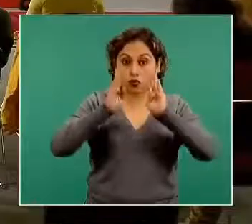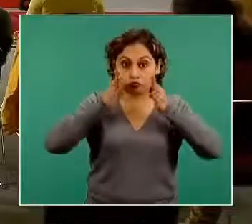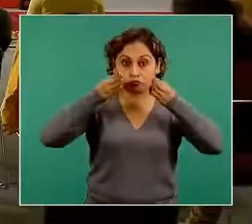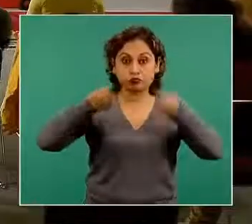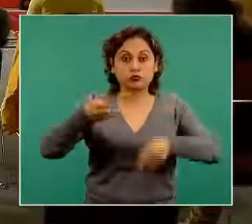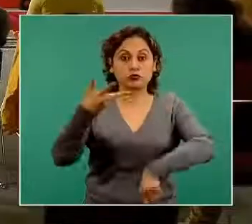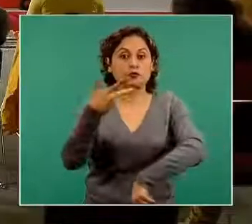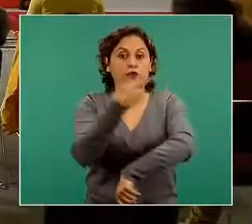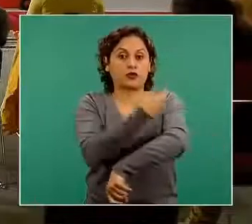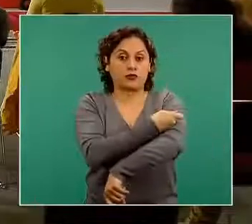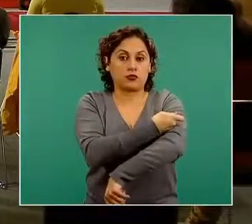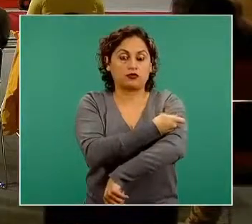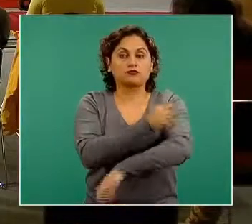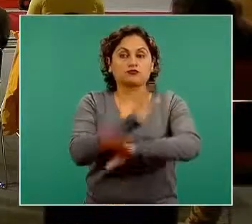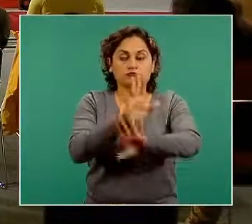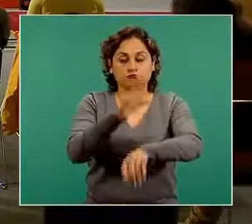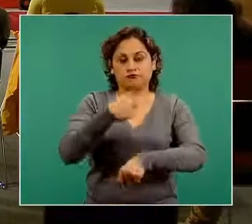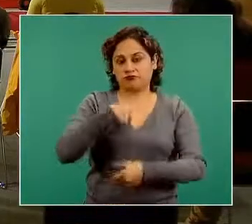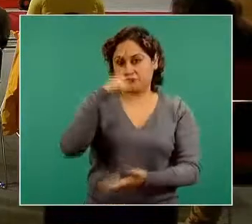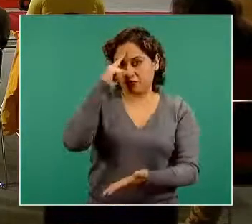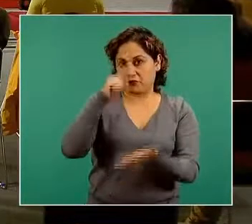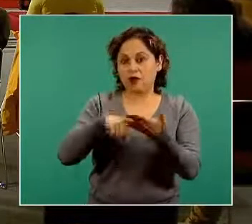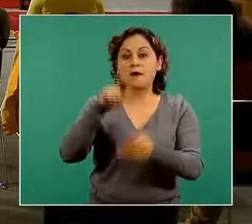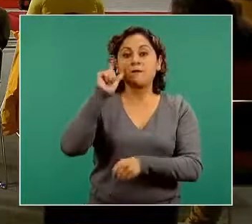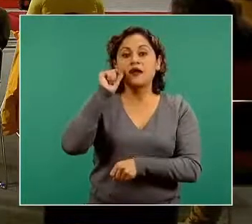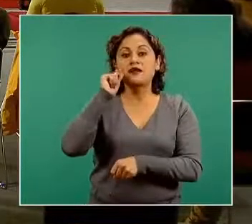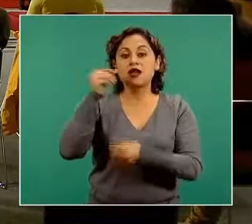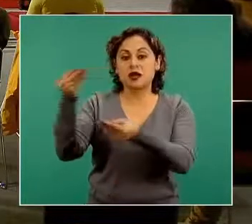voy a acordar de traer la lista de quienes lo integran para